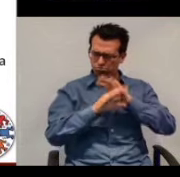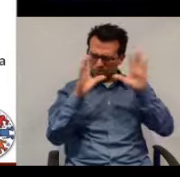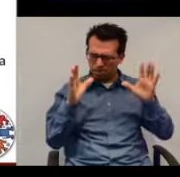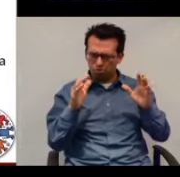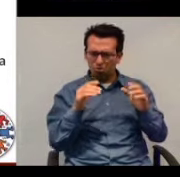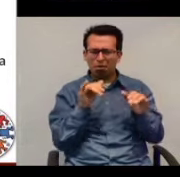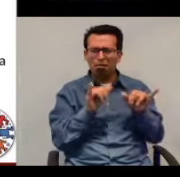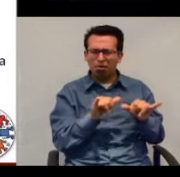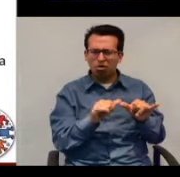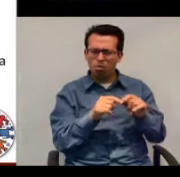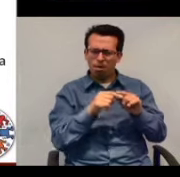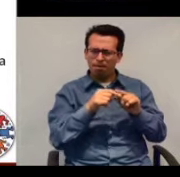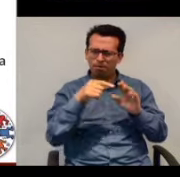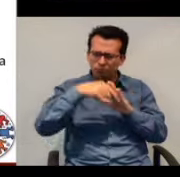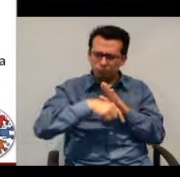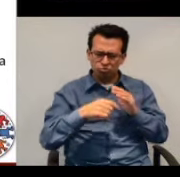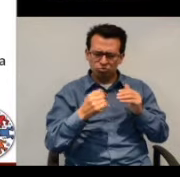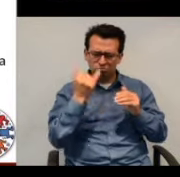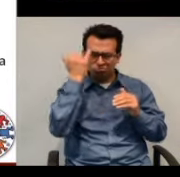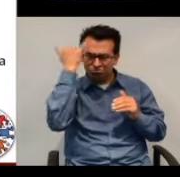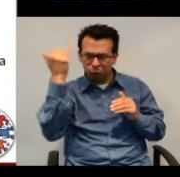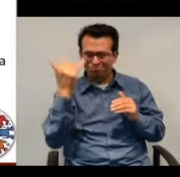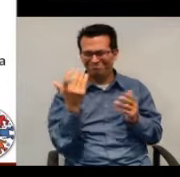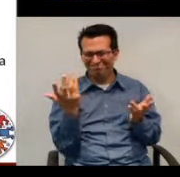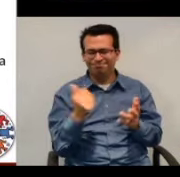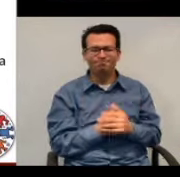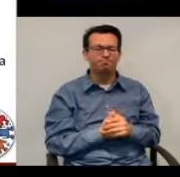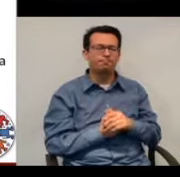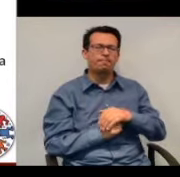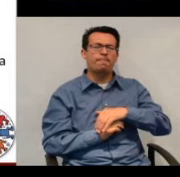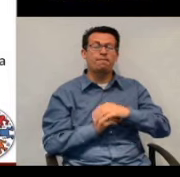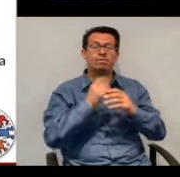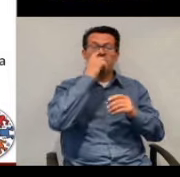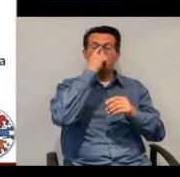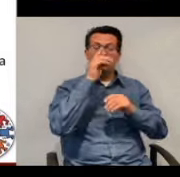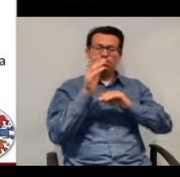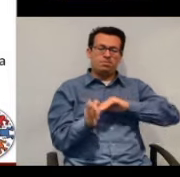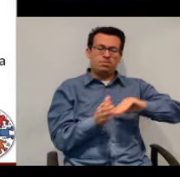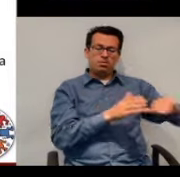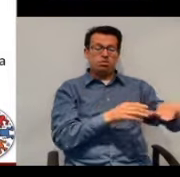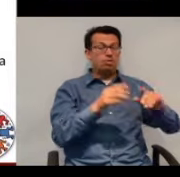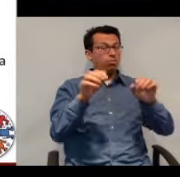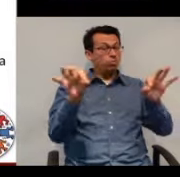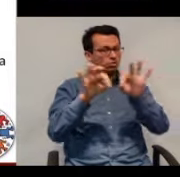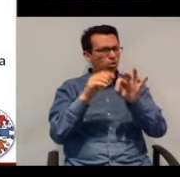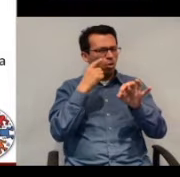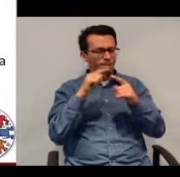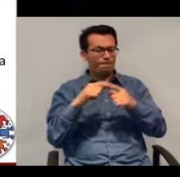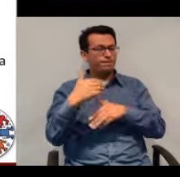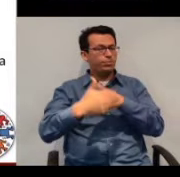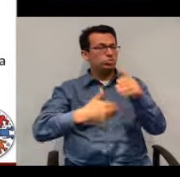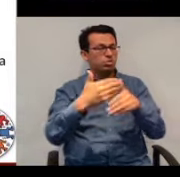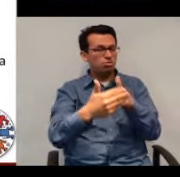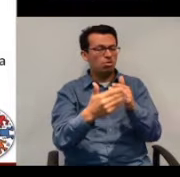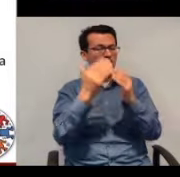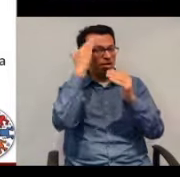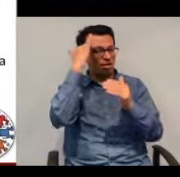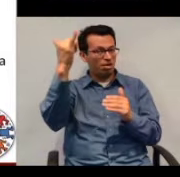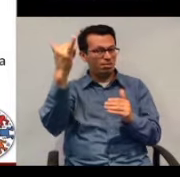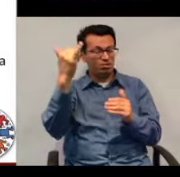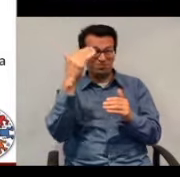El tercer aspecto son los procesos académicos. Unos procesos académicos inclusivos son aquellos que parten de lo